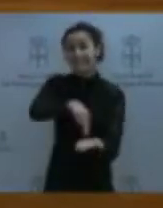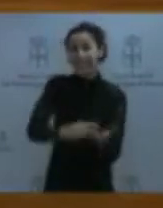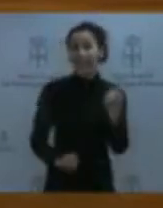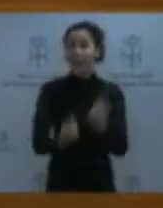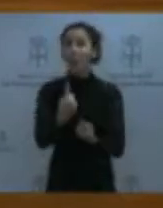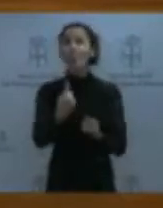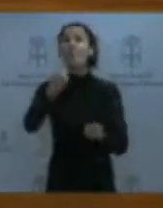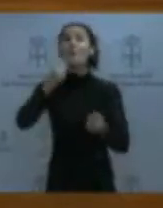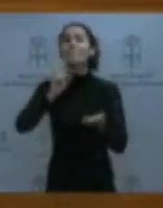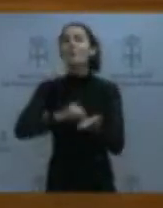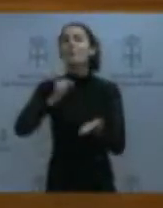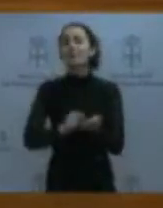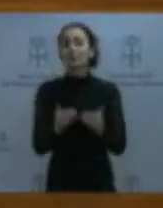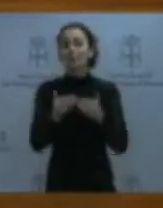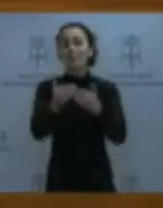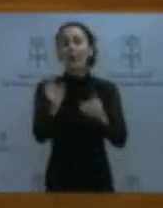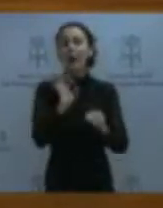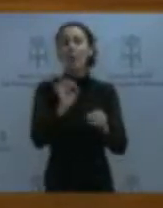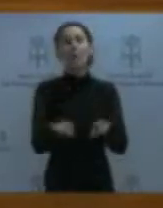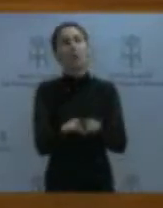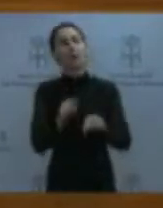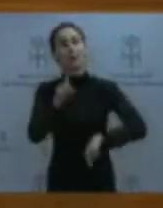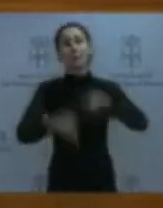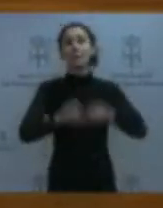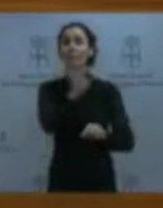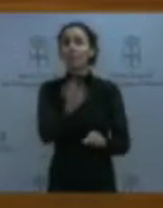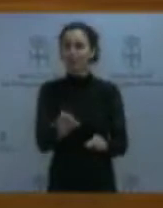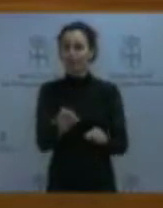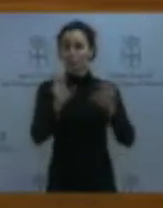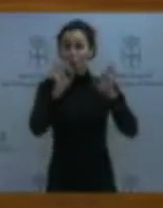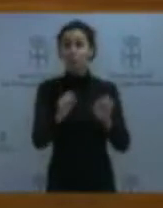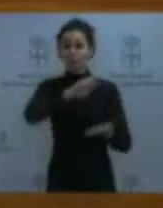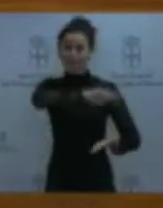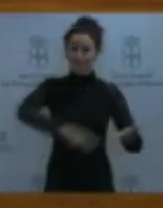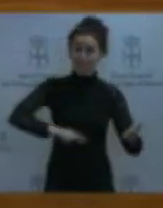momento, o con una enajenación, o el tipo que fuera. En Galicia se fusionaron dos